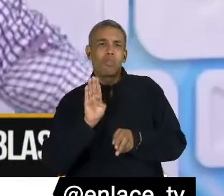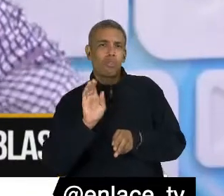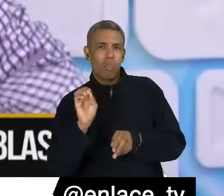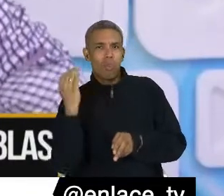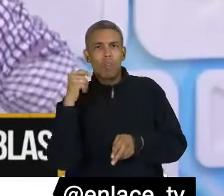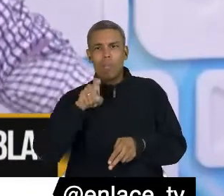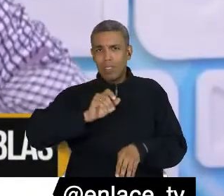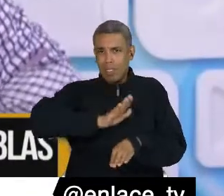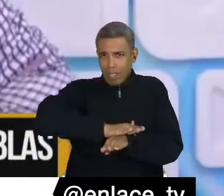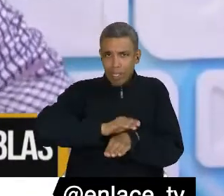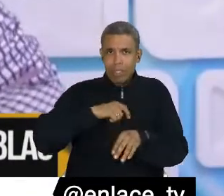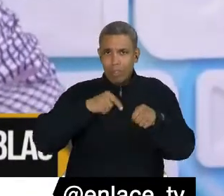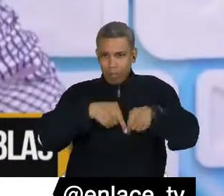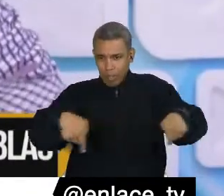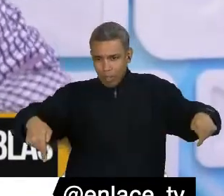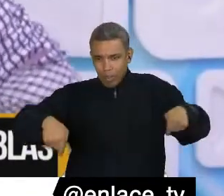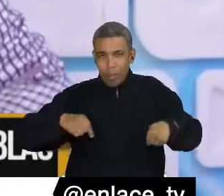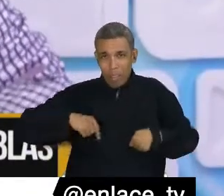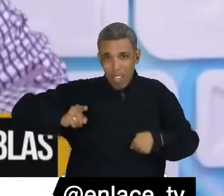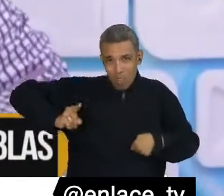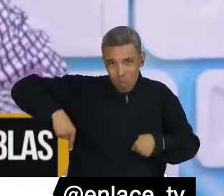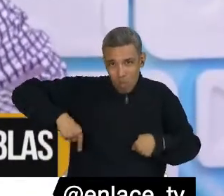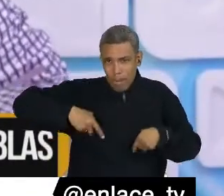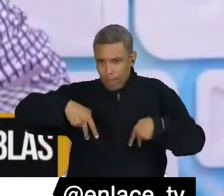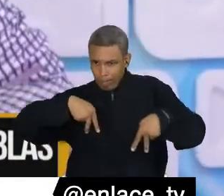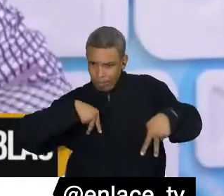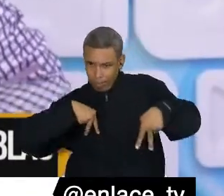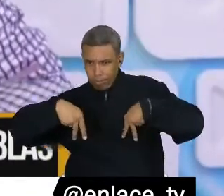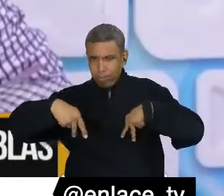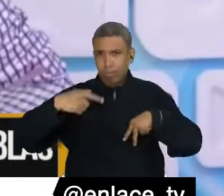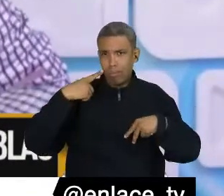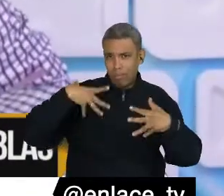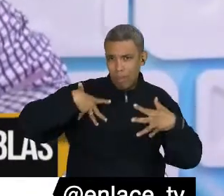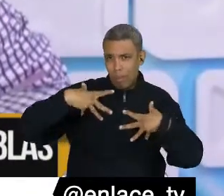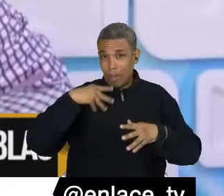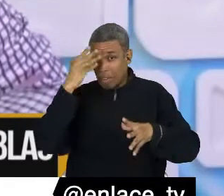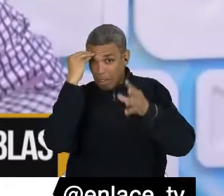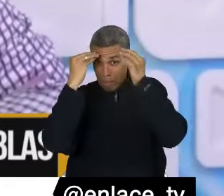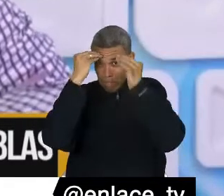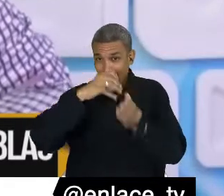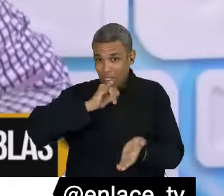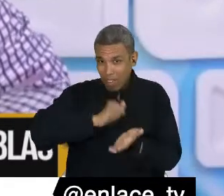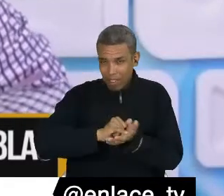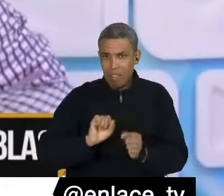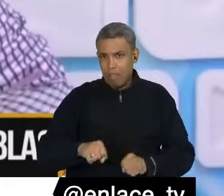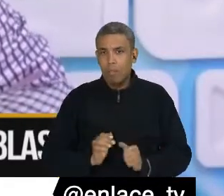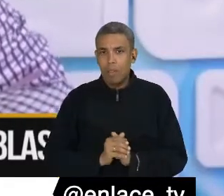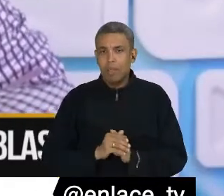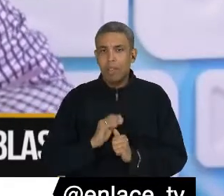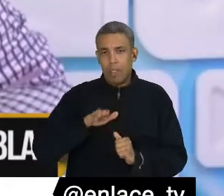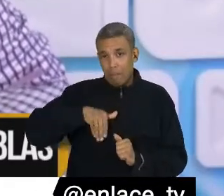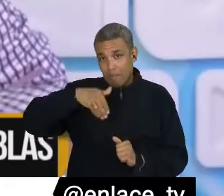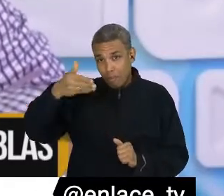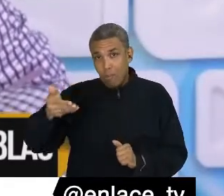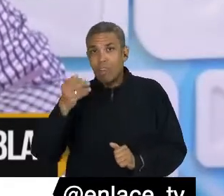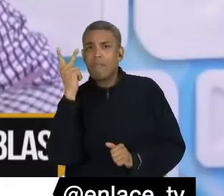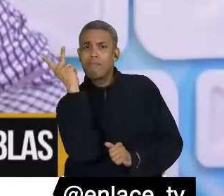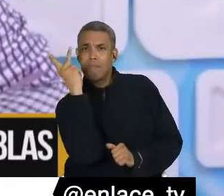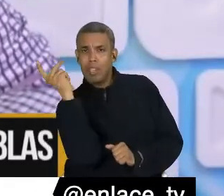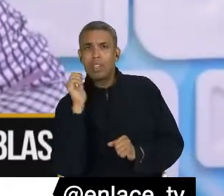las salas de la Escuela de Artes Las Tablas. Además de eso, el día siguiente, o sea, el día viernes, se estarán presentando en